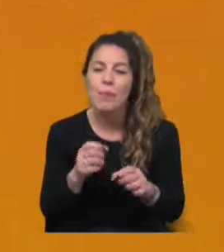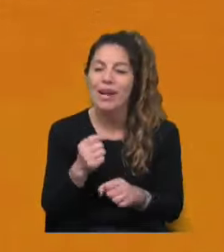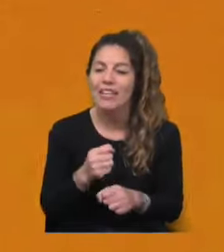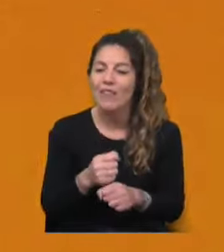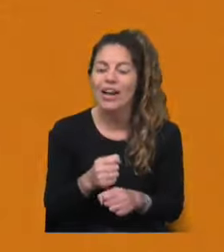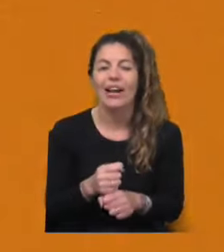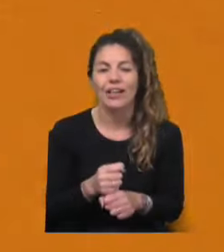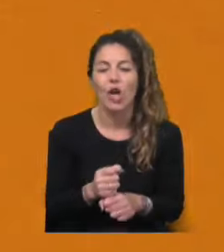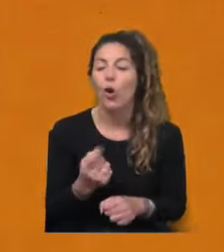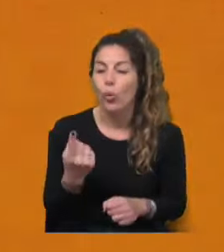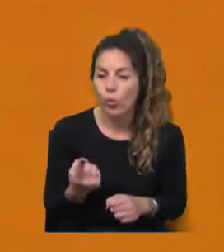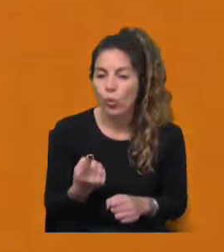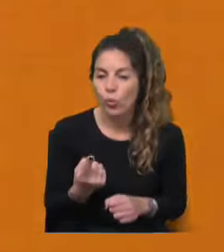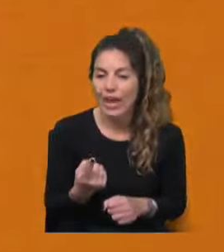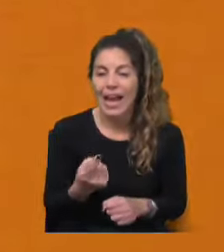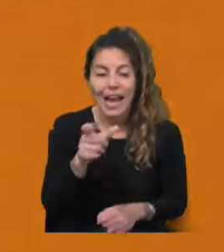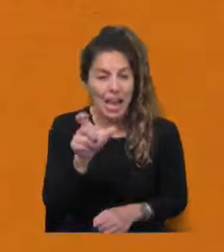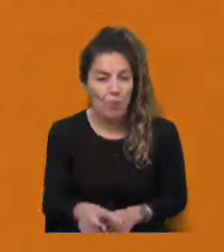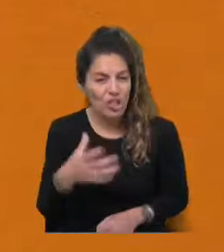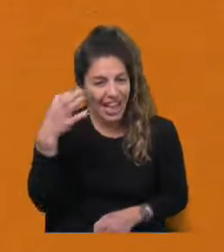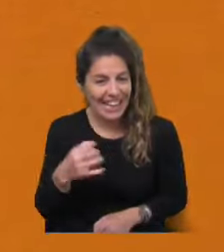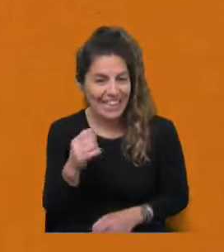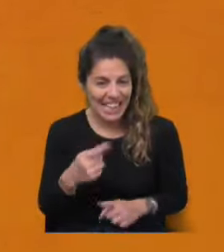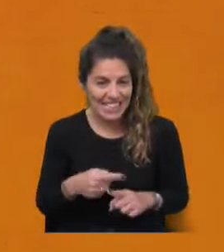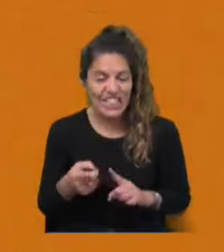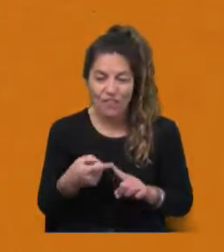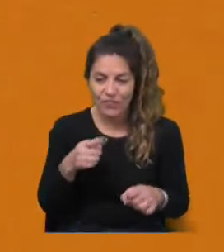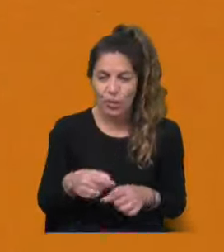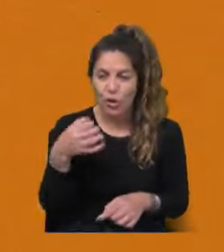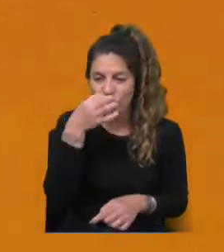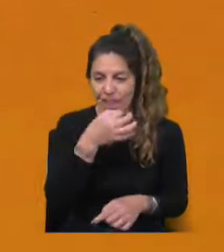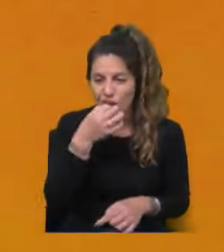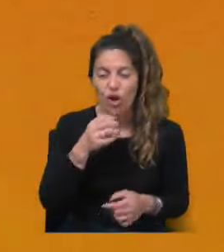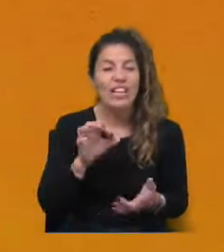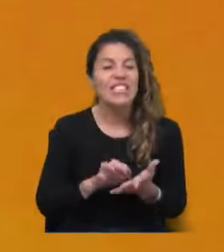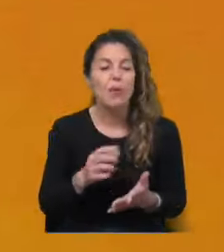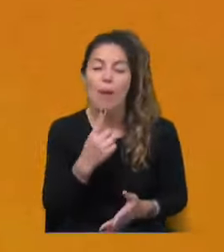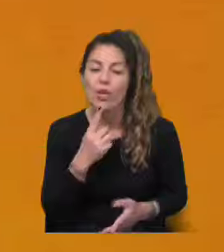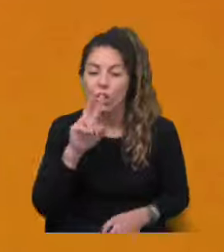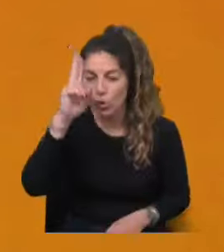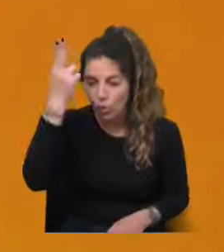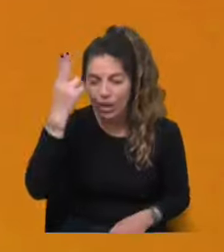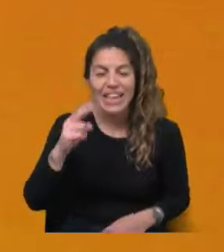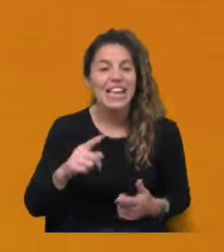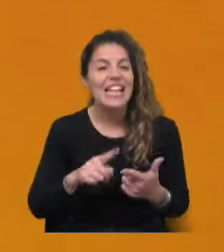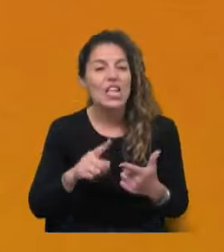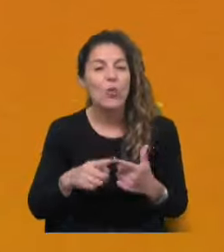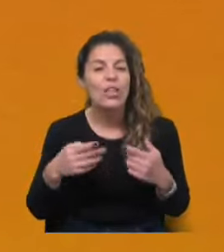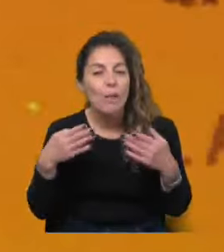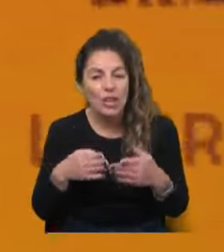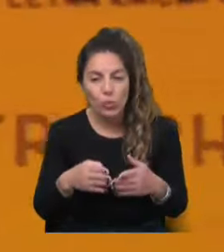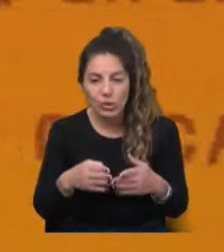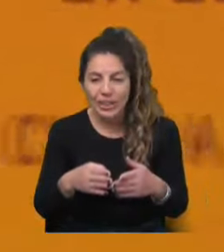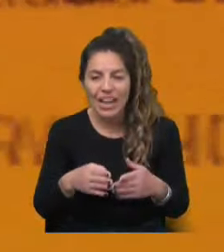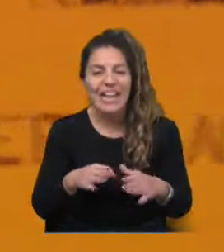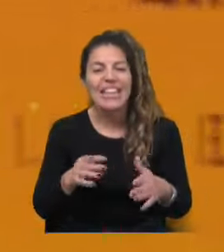con ustedes. Una es si las personas creen que existen vínculos del narcotráfico con el sistema político en Uruguay, y la segunda es